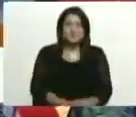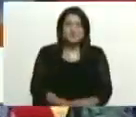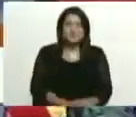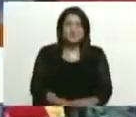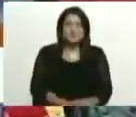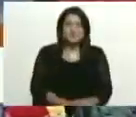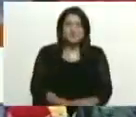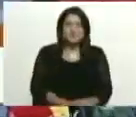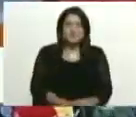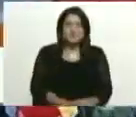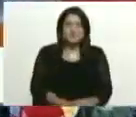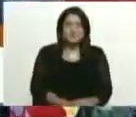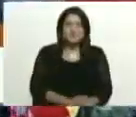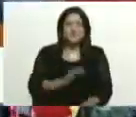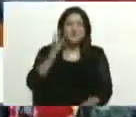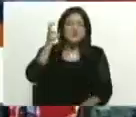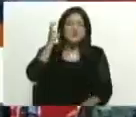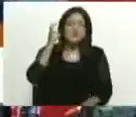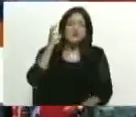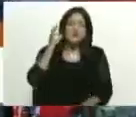Araceli Roja, calle Fe y Alegría.